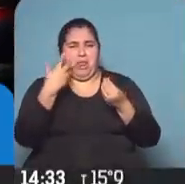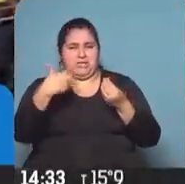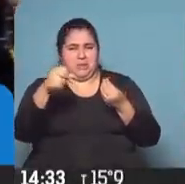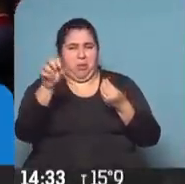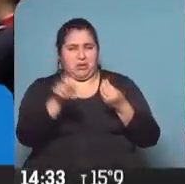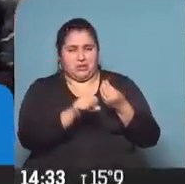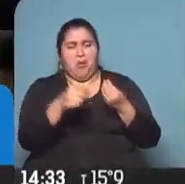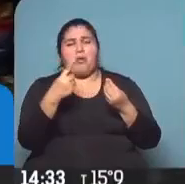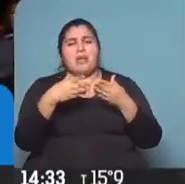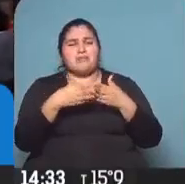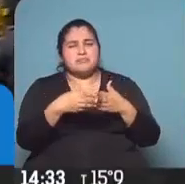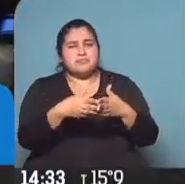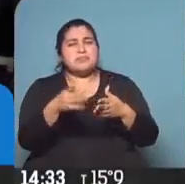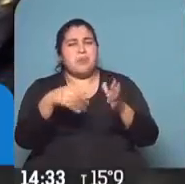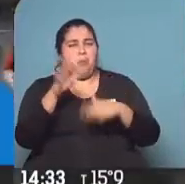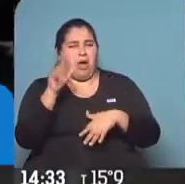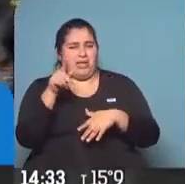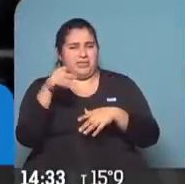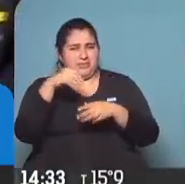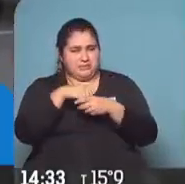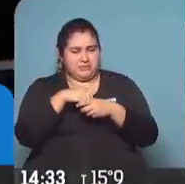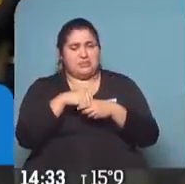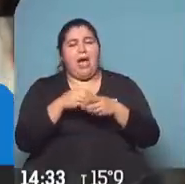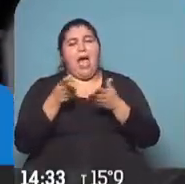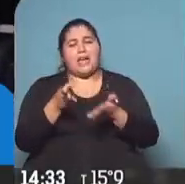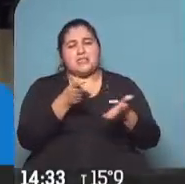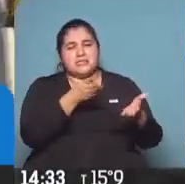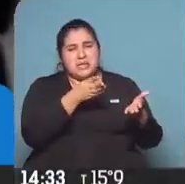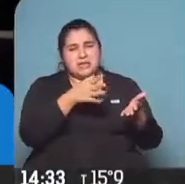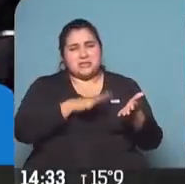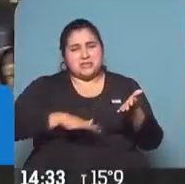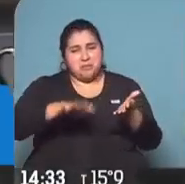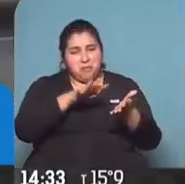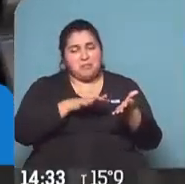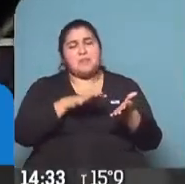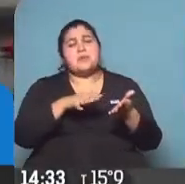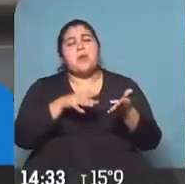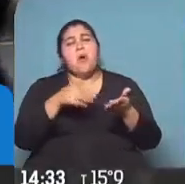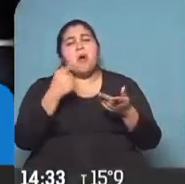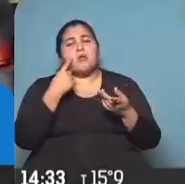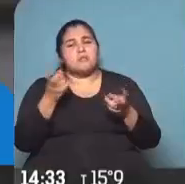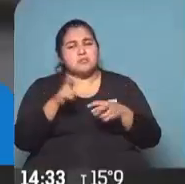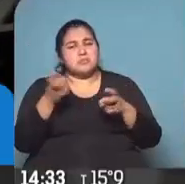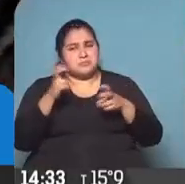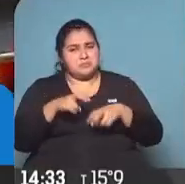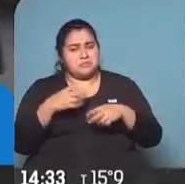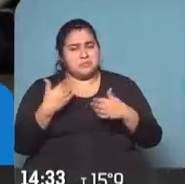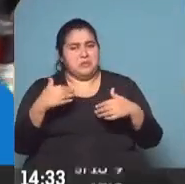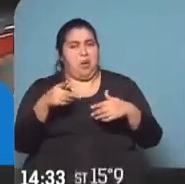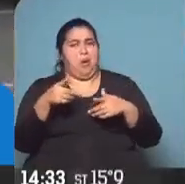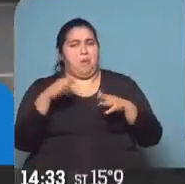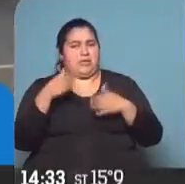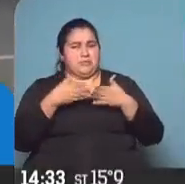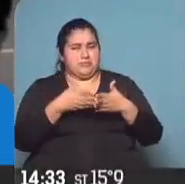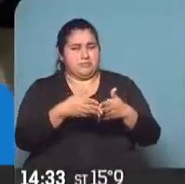italia de patrulla urbana fronterizas y asistencia doméstica posee capacidad de manejo de gran potencia y electricidad el bajo nivel